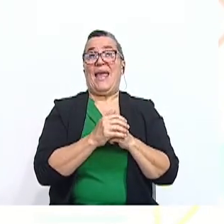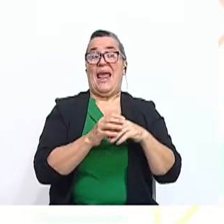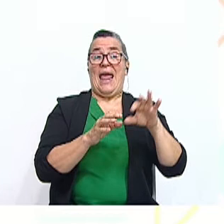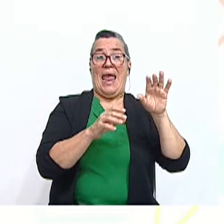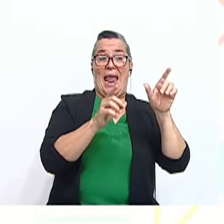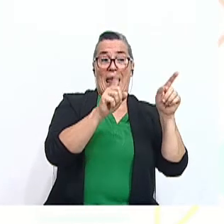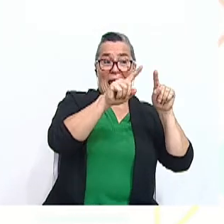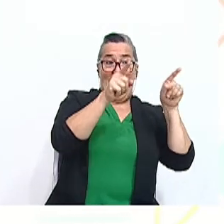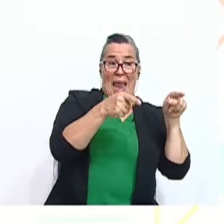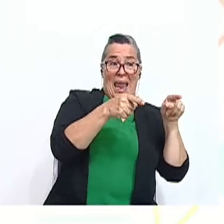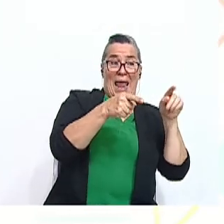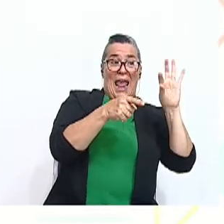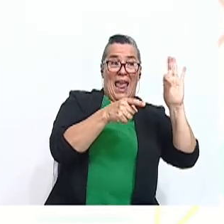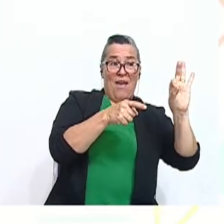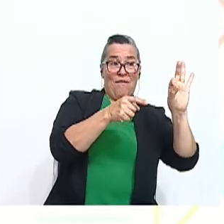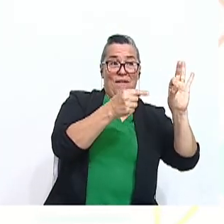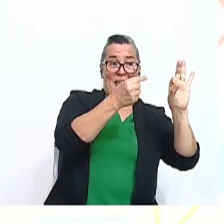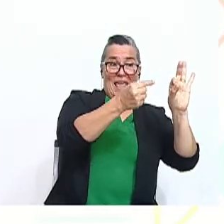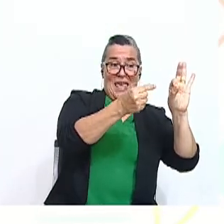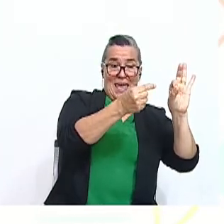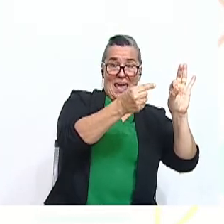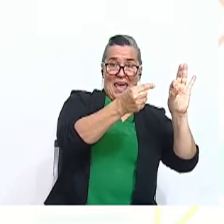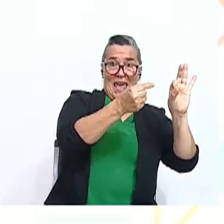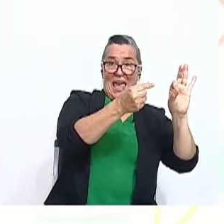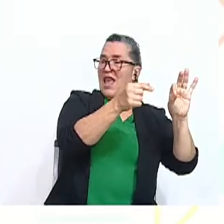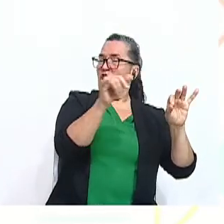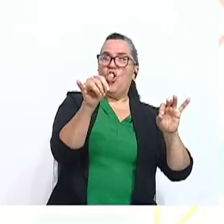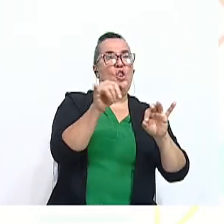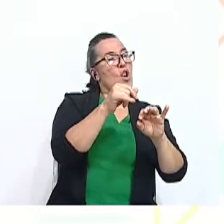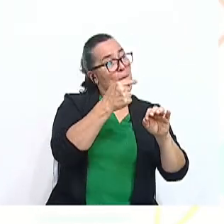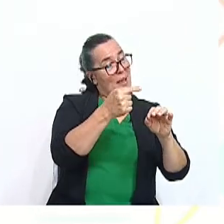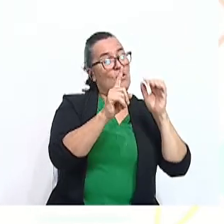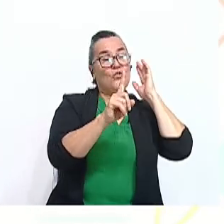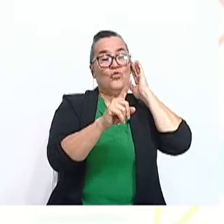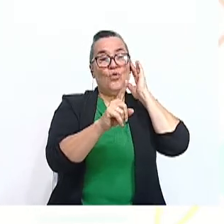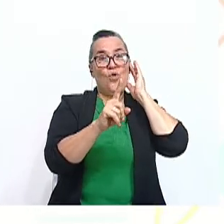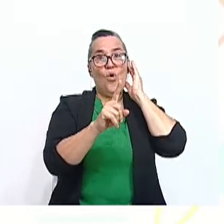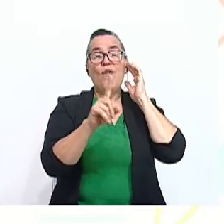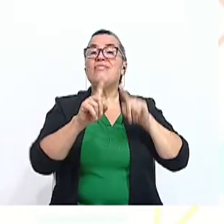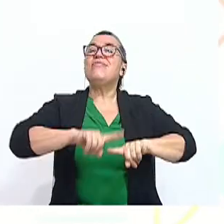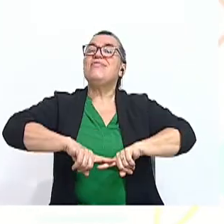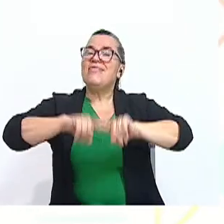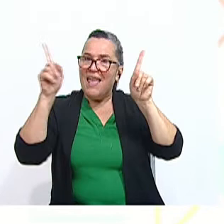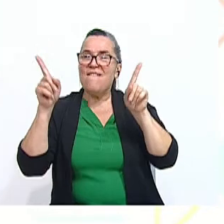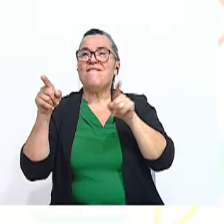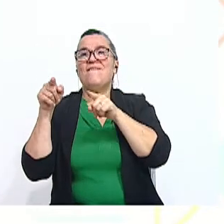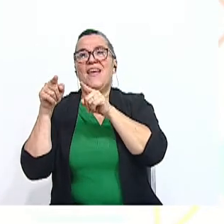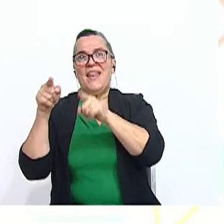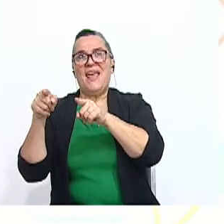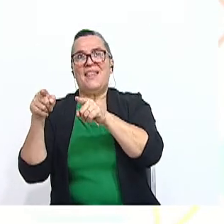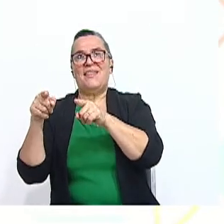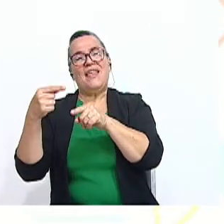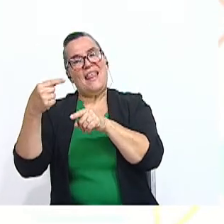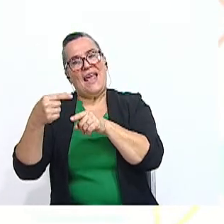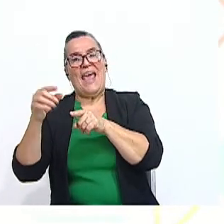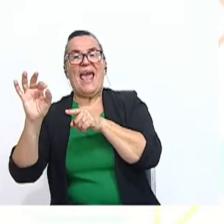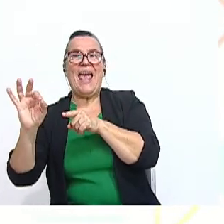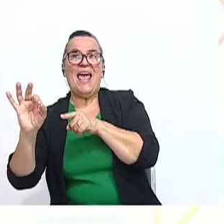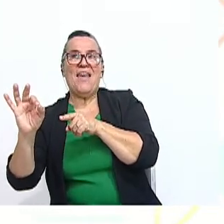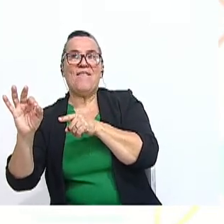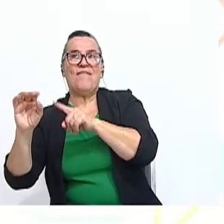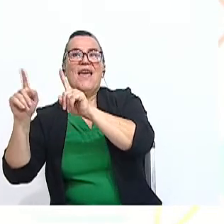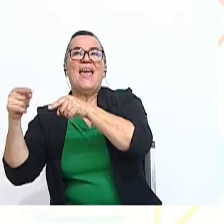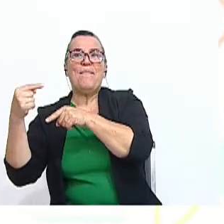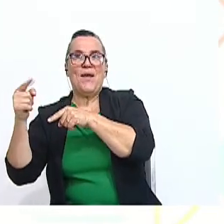la composición de f y g de -1 es diferente de la composición de g